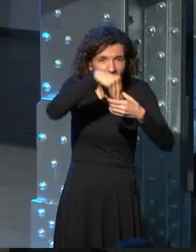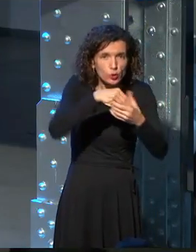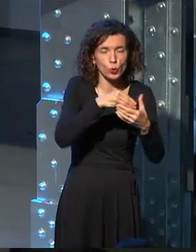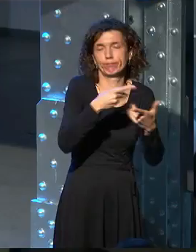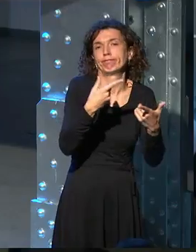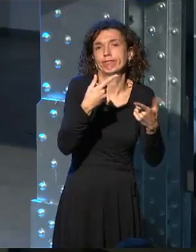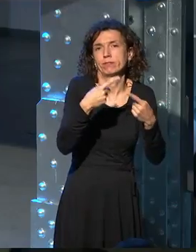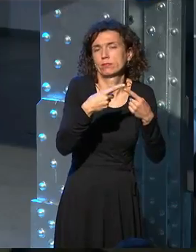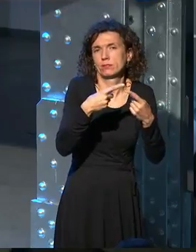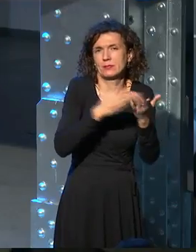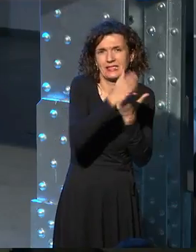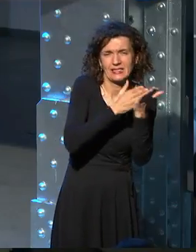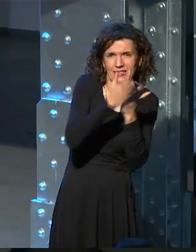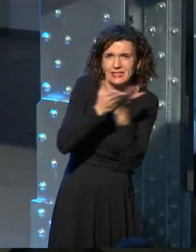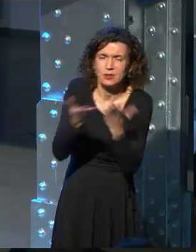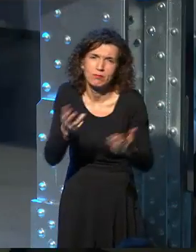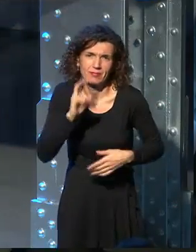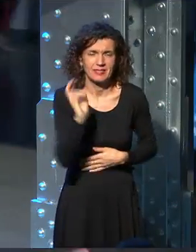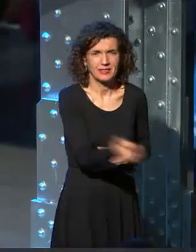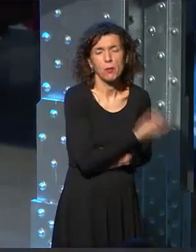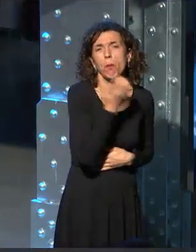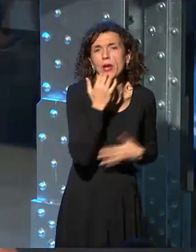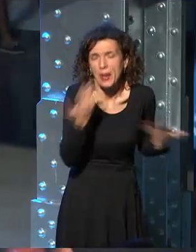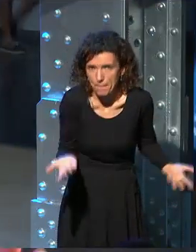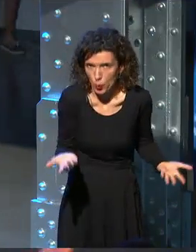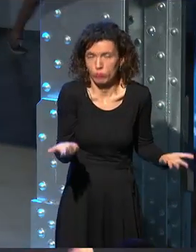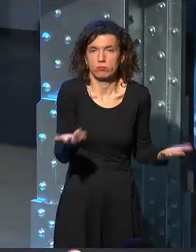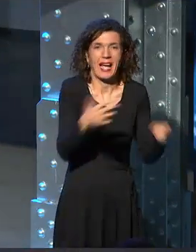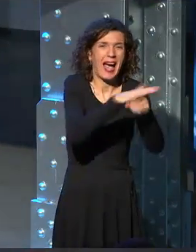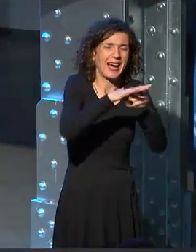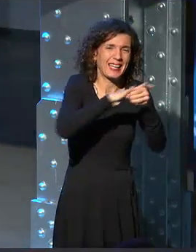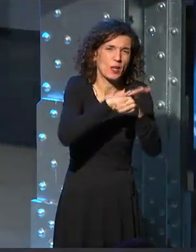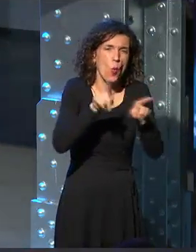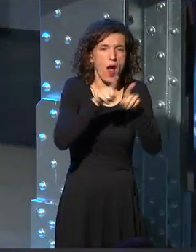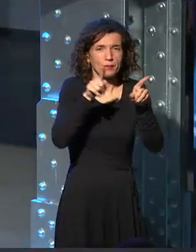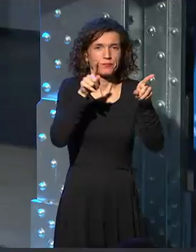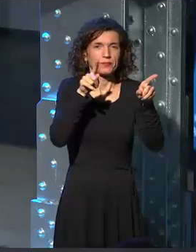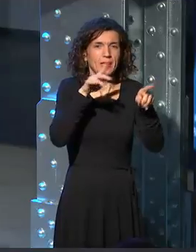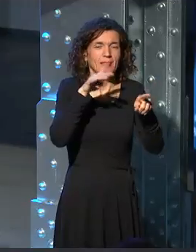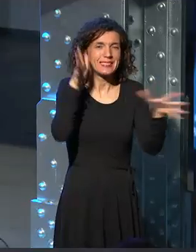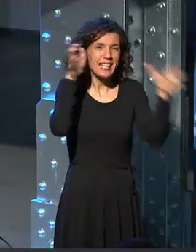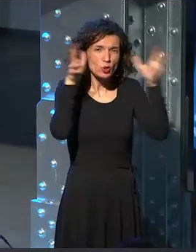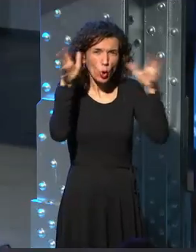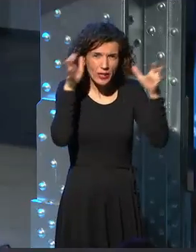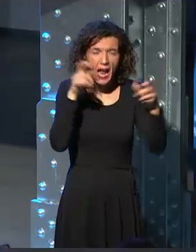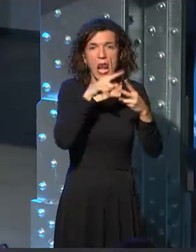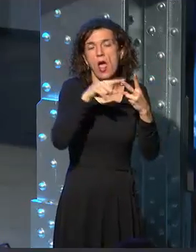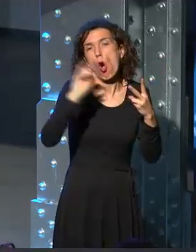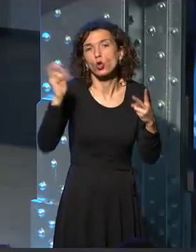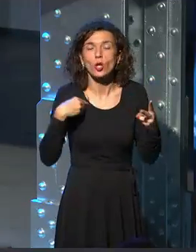como tú mencionas, tan dispares como son áreas completamente sensoriales y otras que tienen que ver con